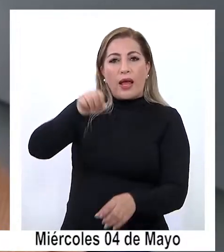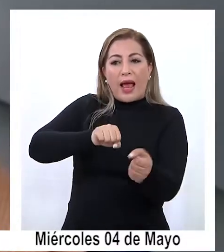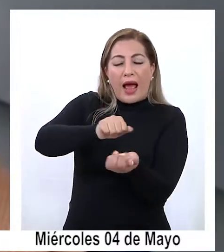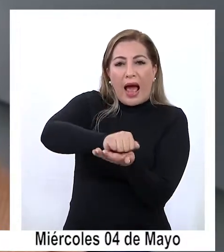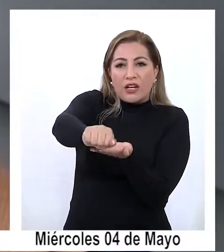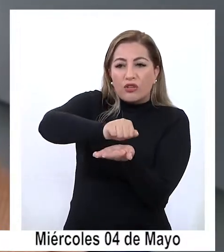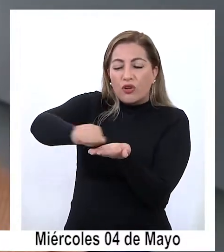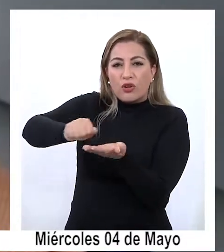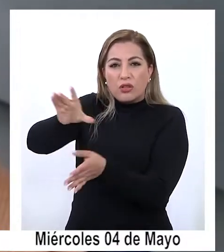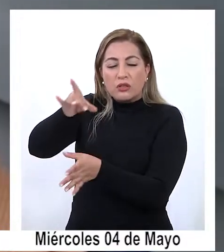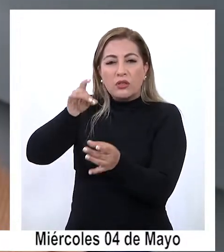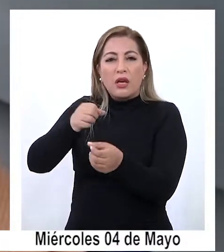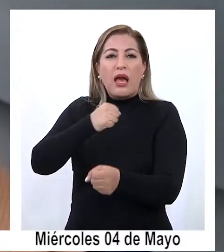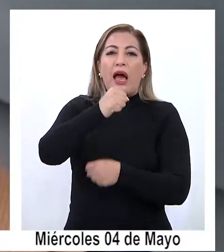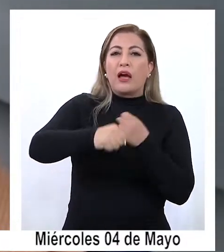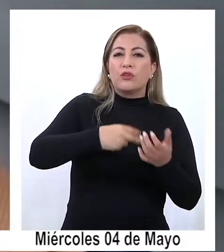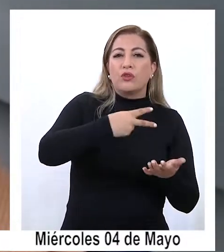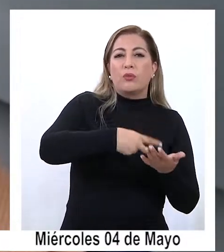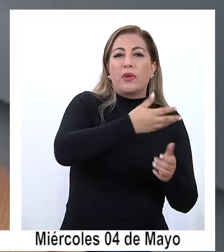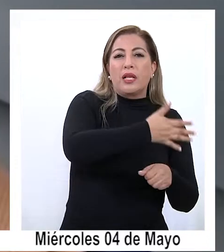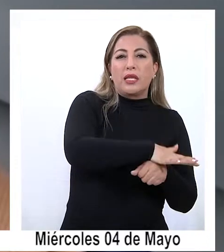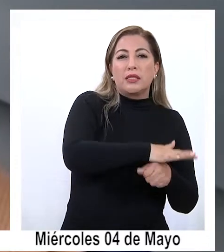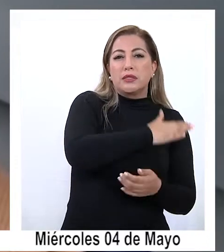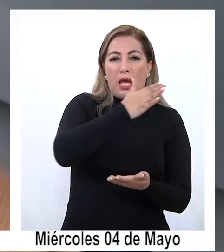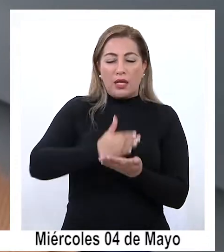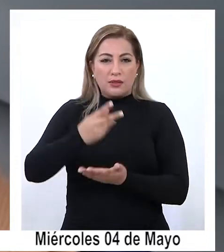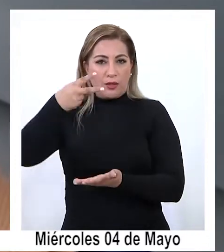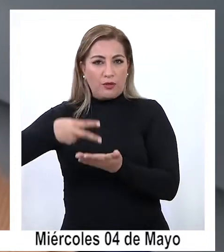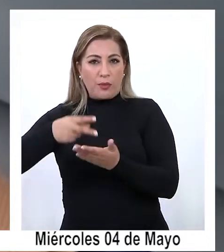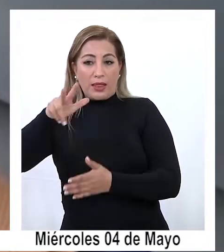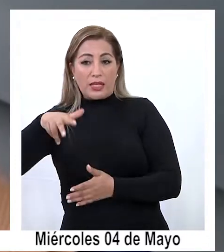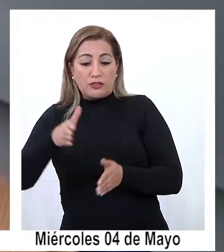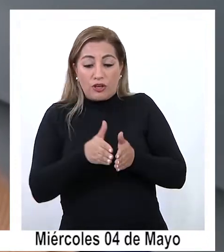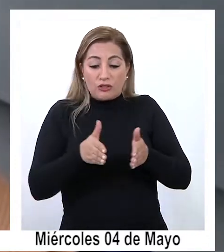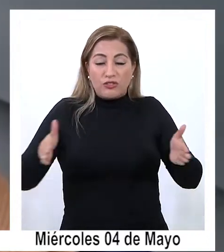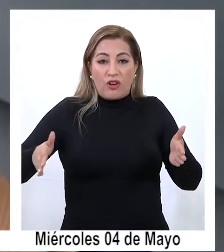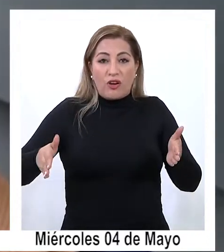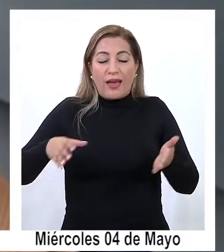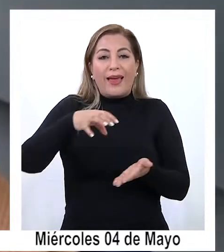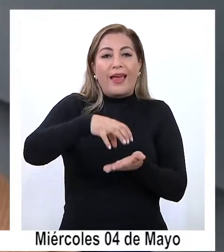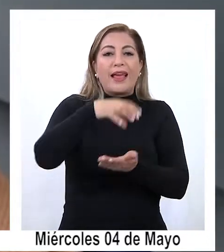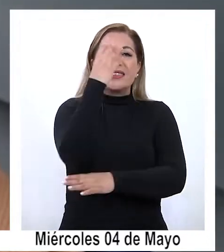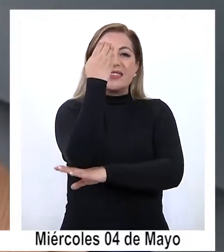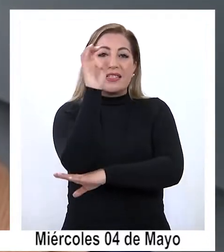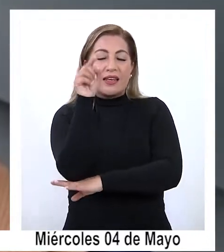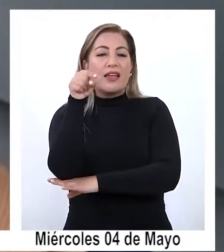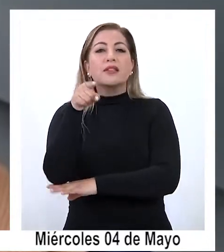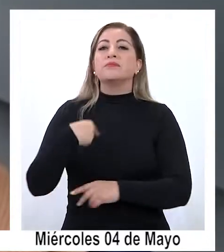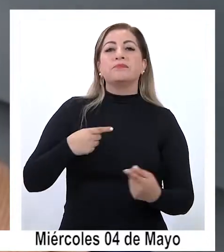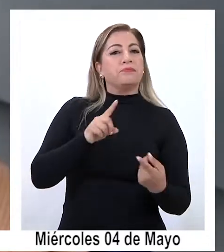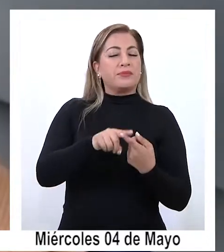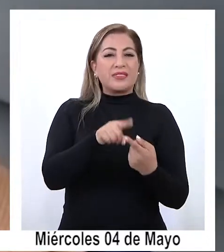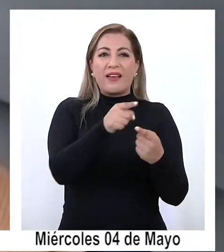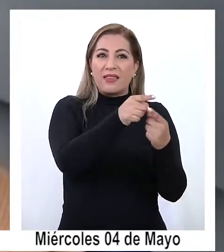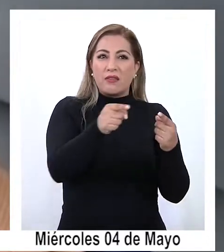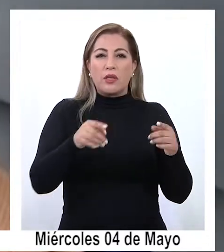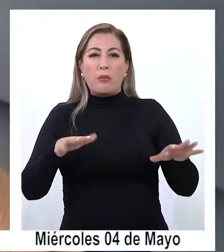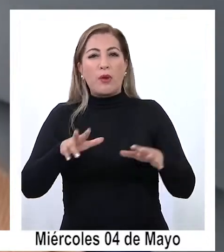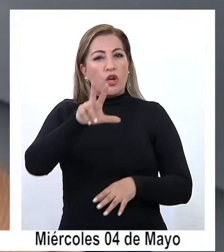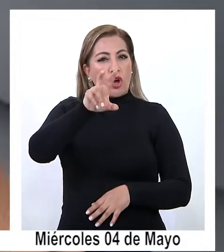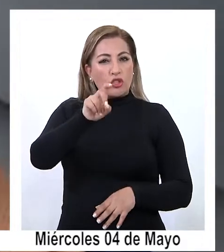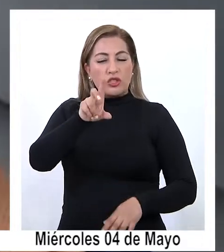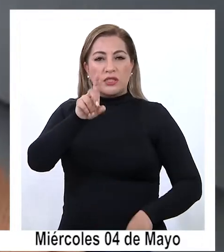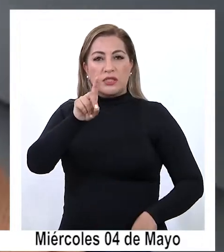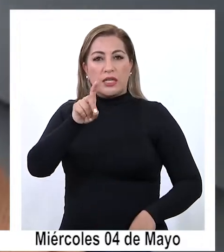que se desarrolló entre los años 2015 y 2018 en la ciudad de La Serena, donde participaron alrededor de